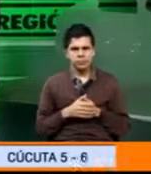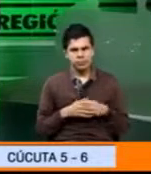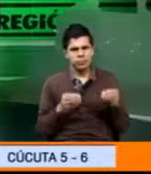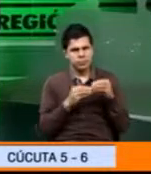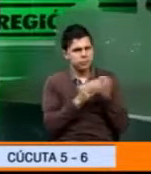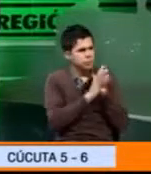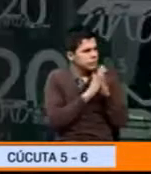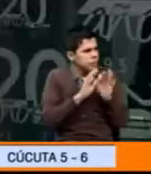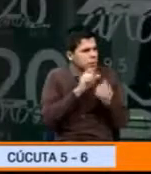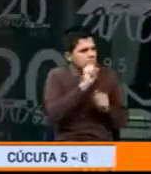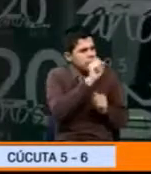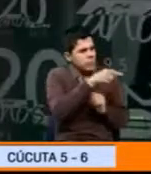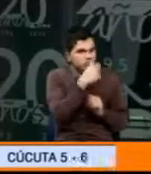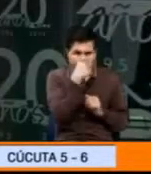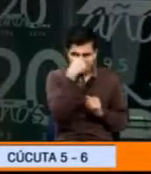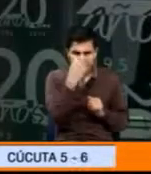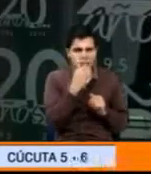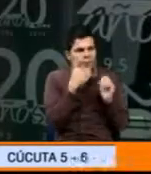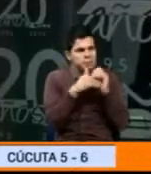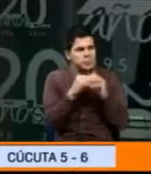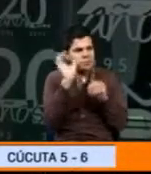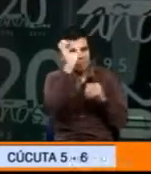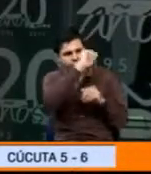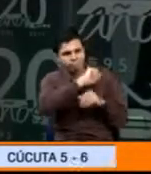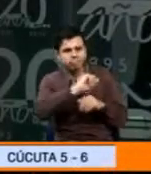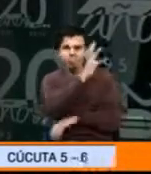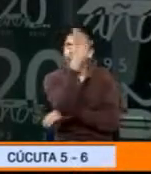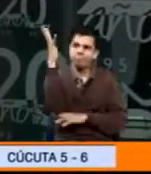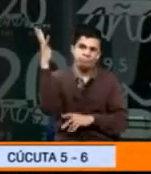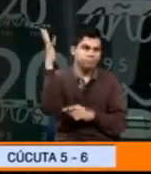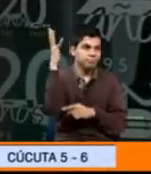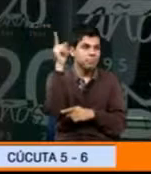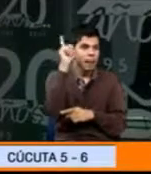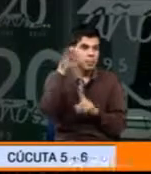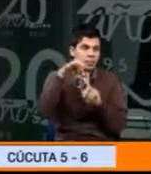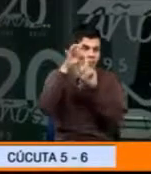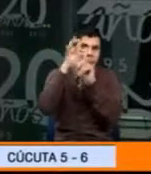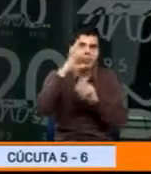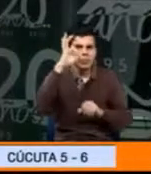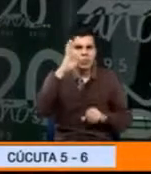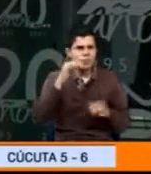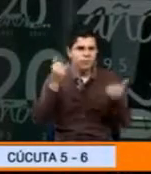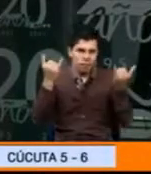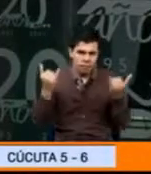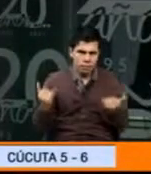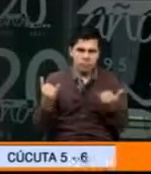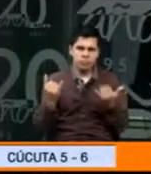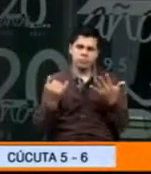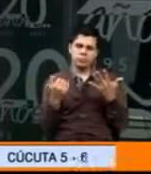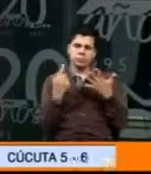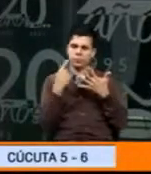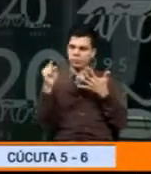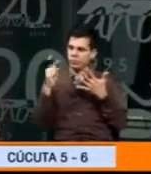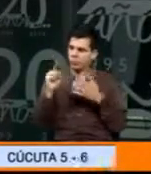como preguntaría cualquiera, si se sabe que esa es la madera más importante, creo que ya ahora hay una serie de